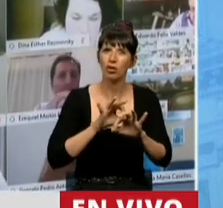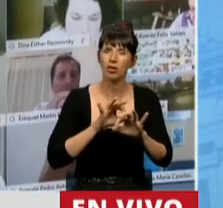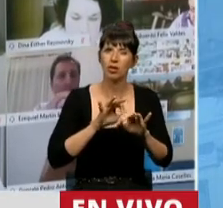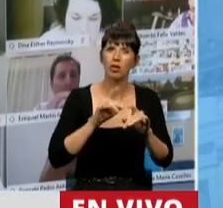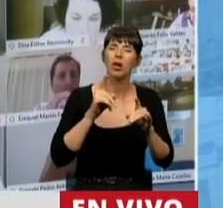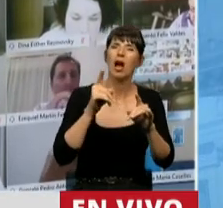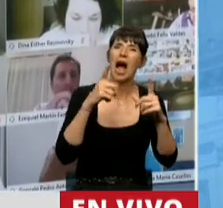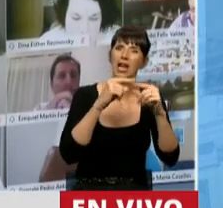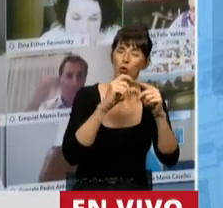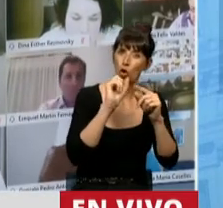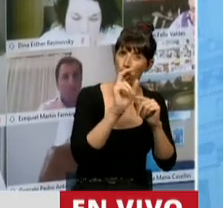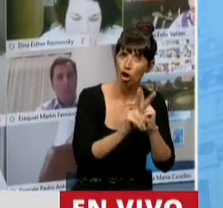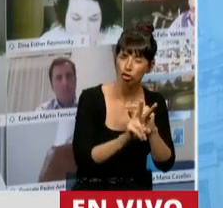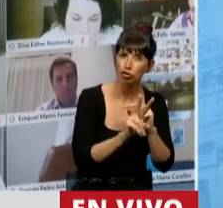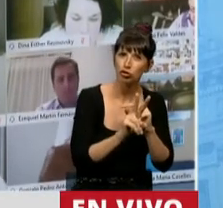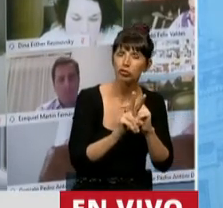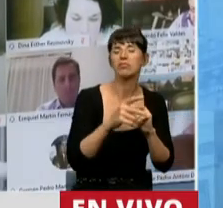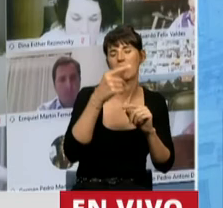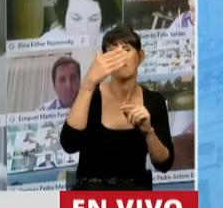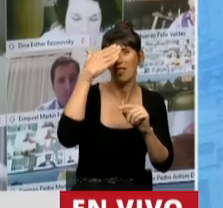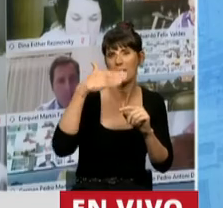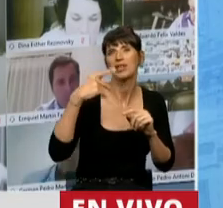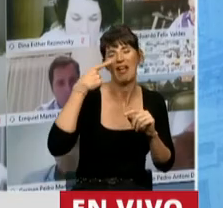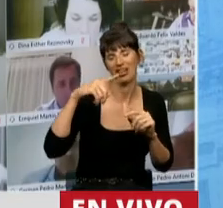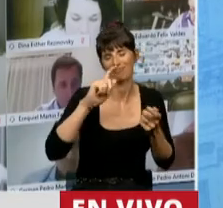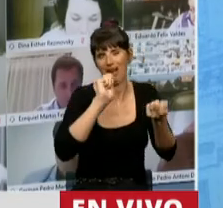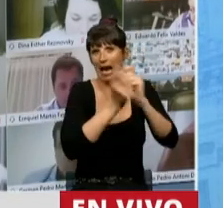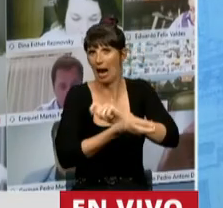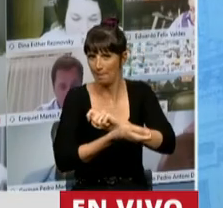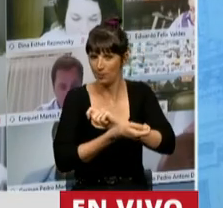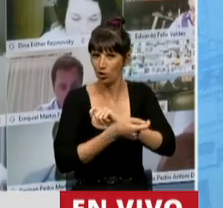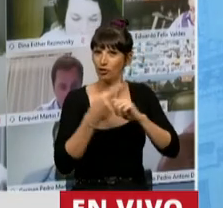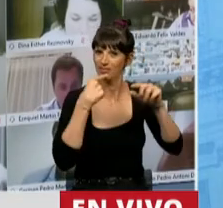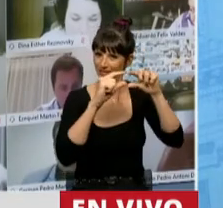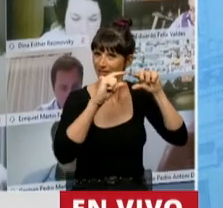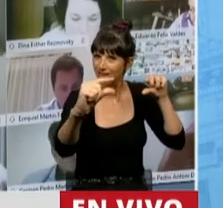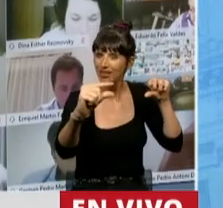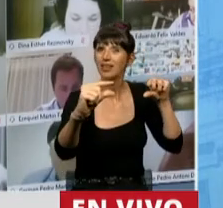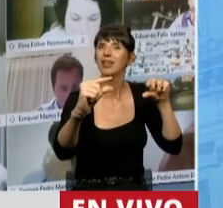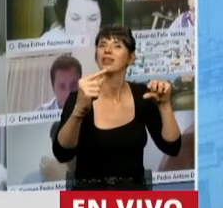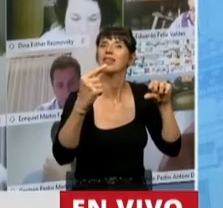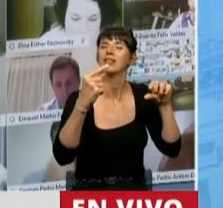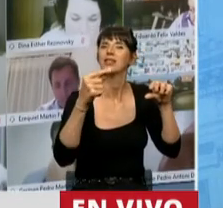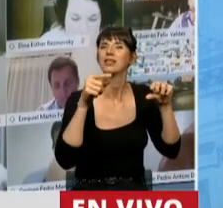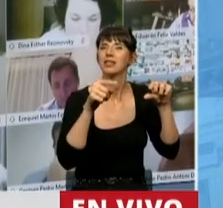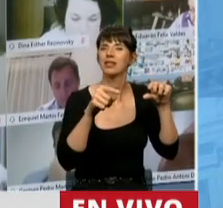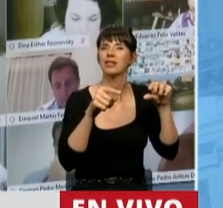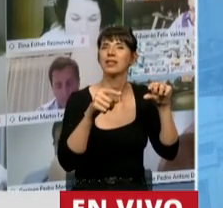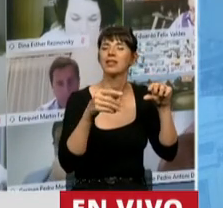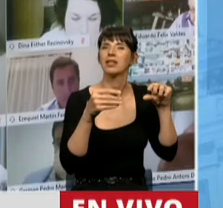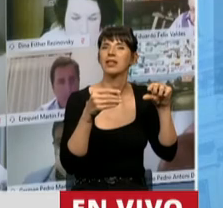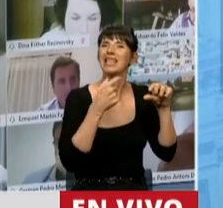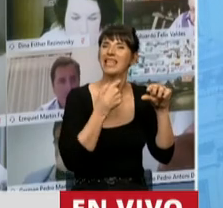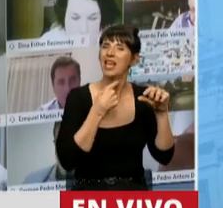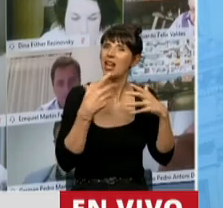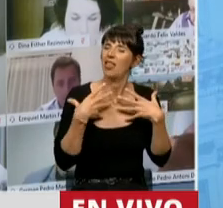el artículo 2, que felizmente fue modificado, que si de algo no se quería desprender más que defender